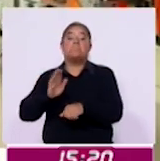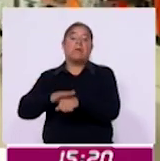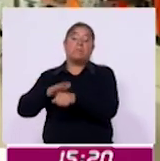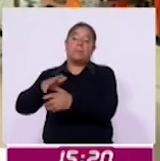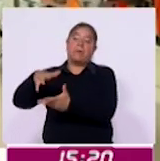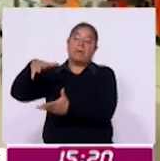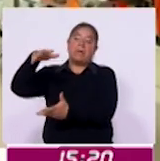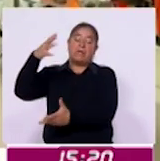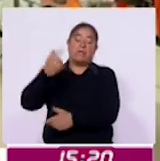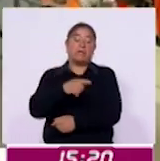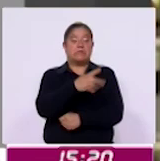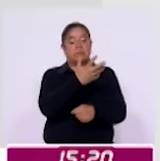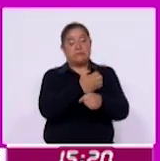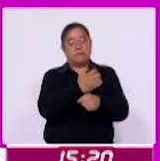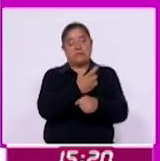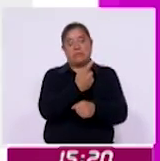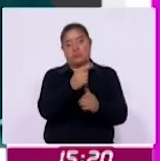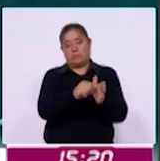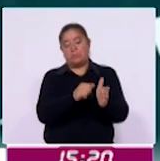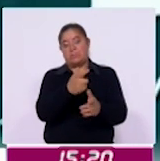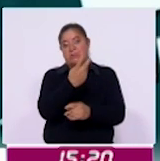de 2023.